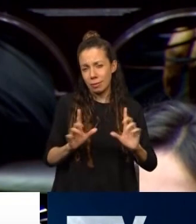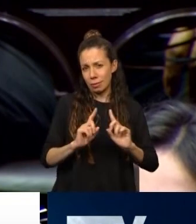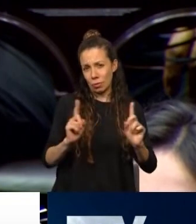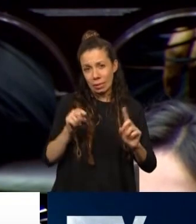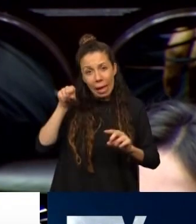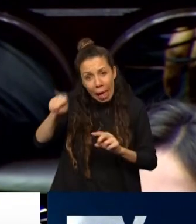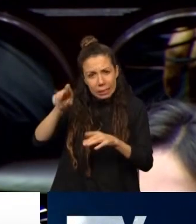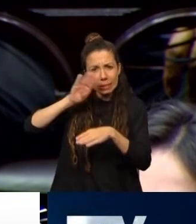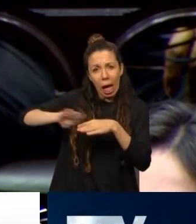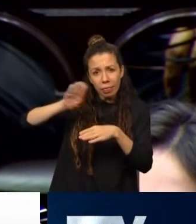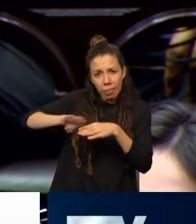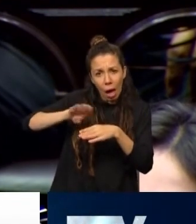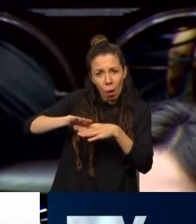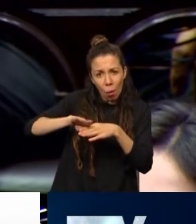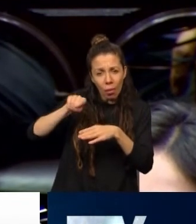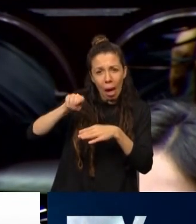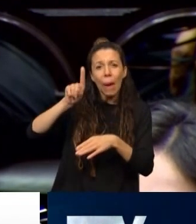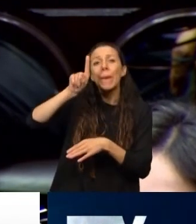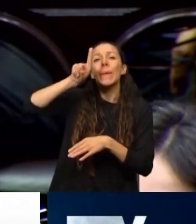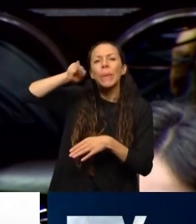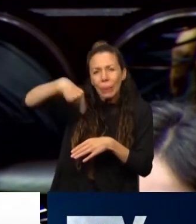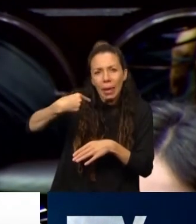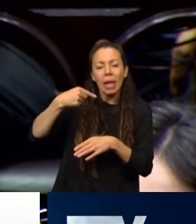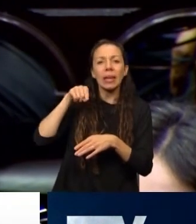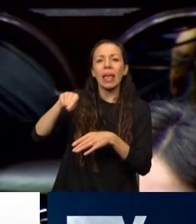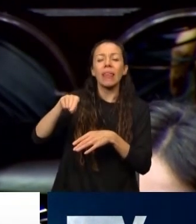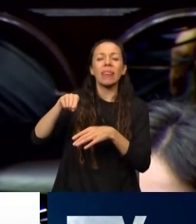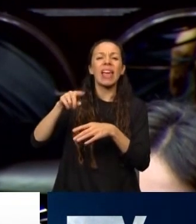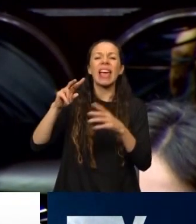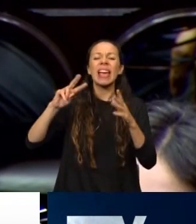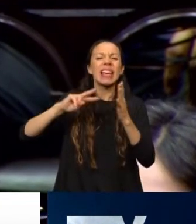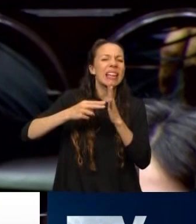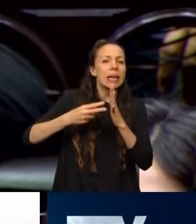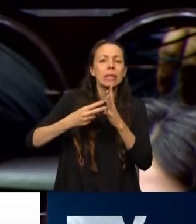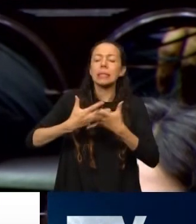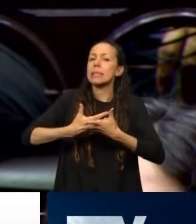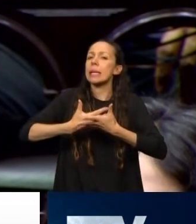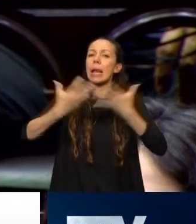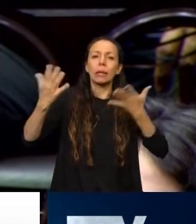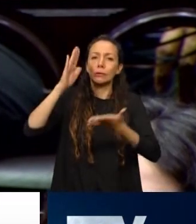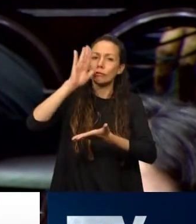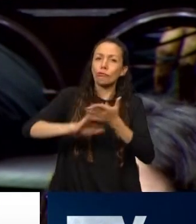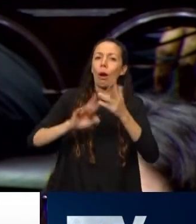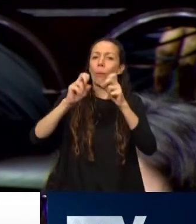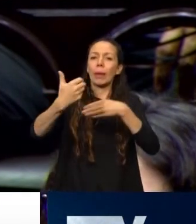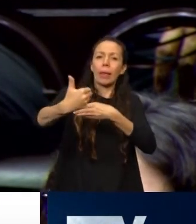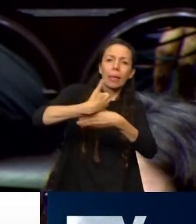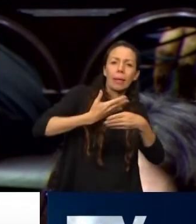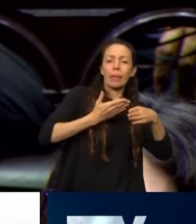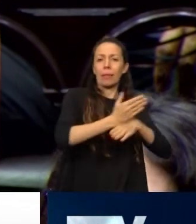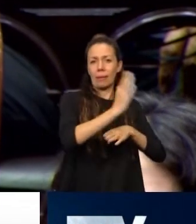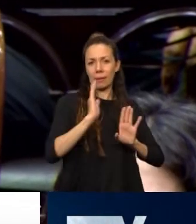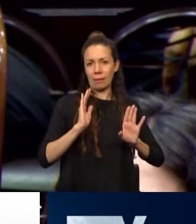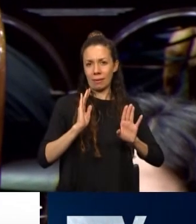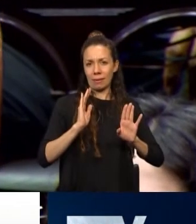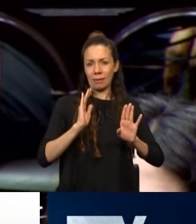Fondo Monetario Internacional, es hija de una profunda crisis en la balanza de pagos. Y esa crisis en la balanza